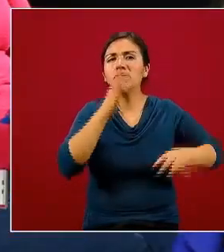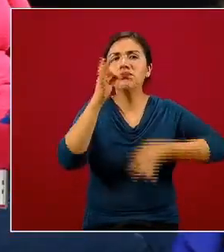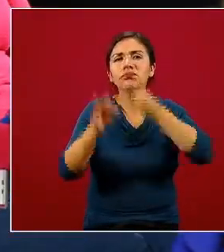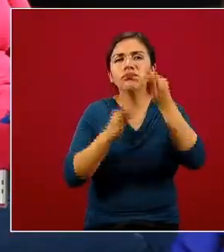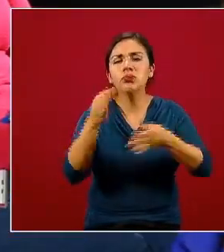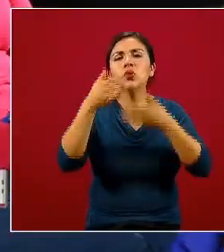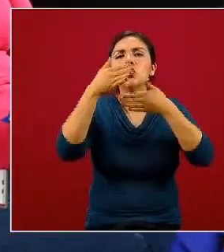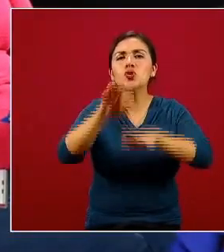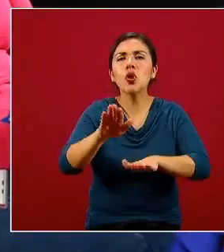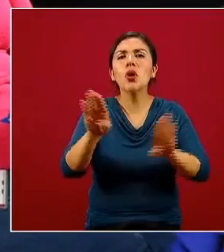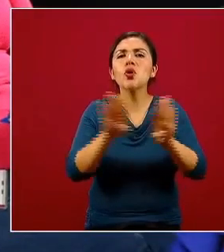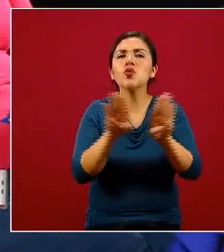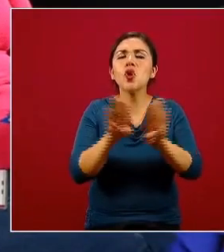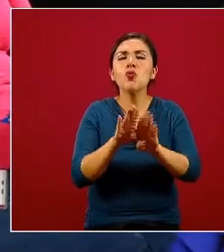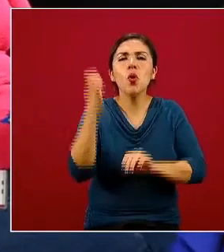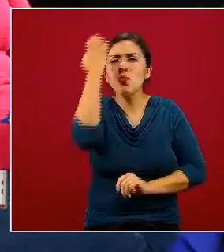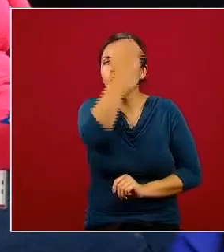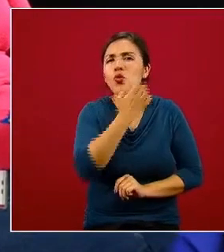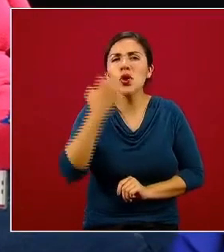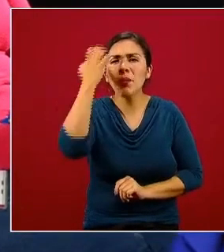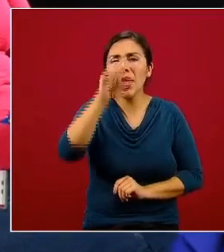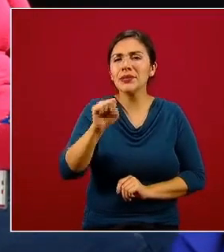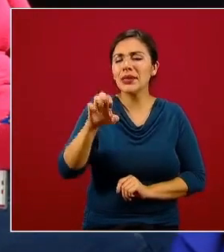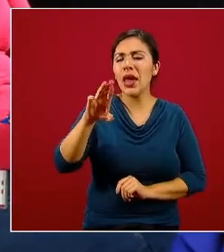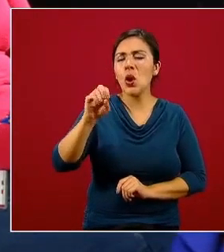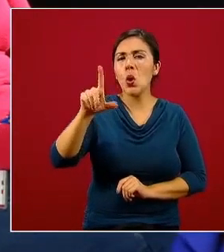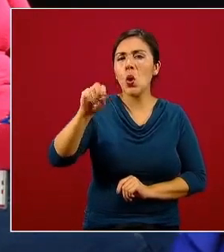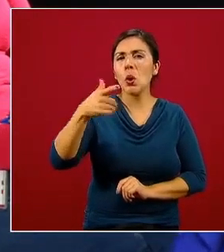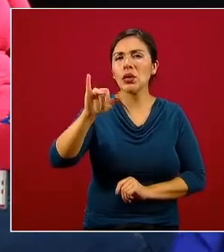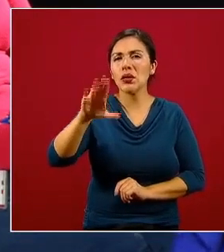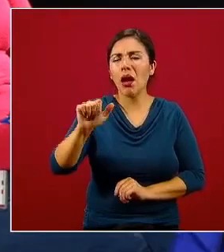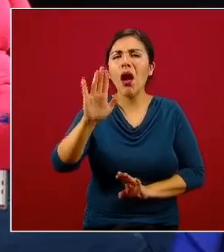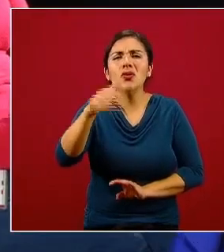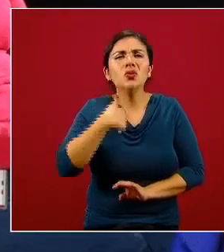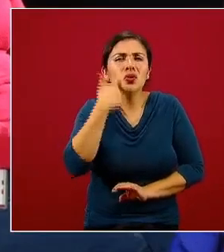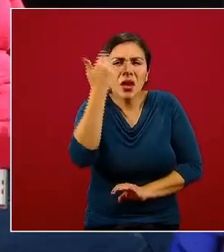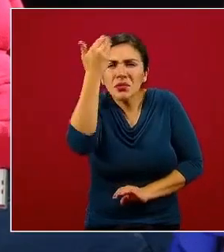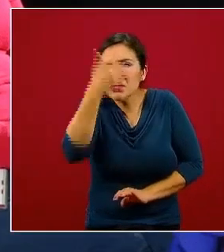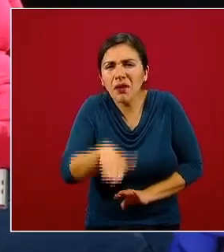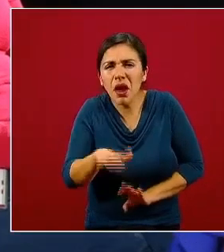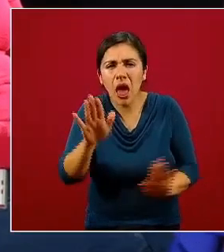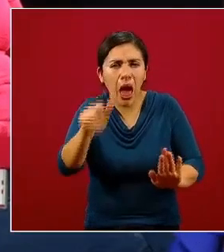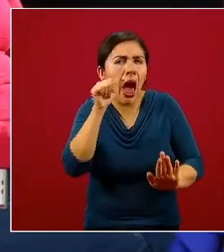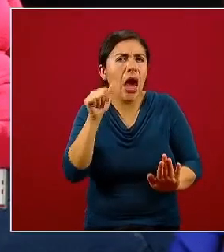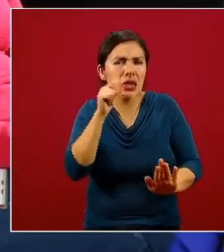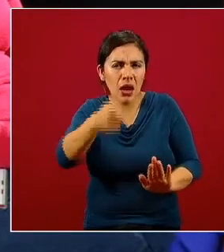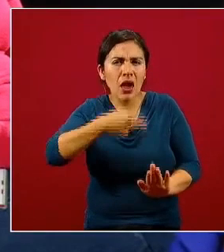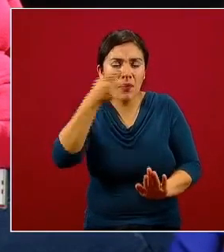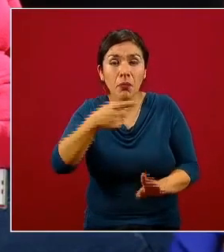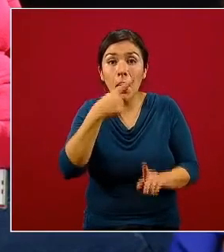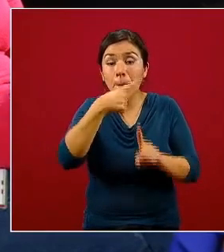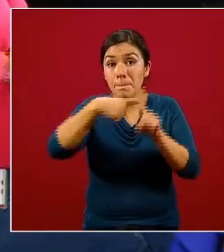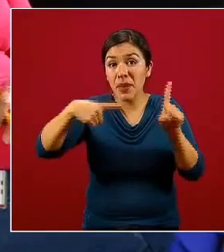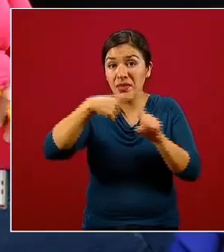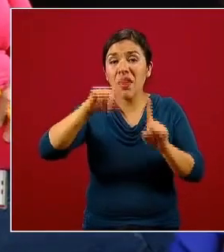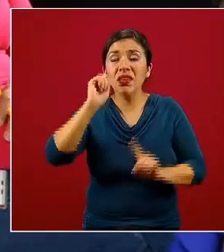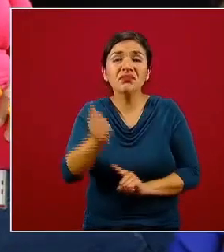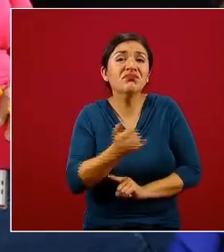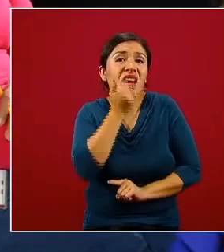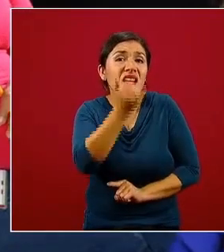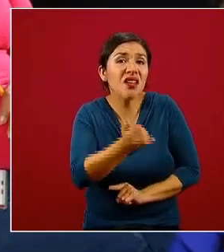sobre las técnicas de pruebas serológicas. Quisiera saber, ayer comentó que la mitad son erróneas.